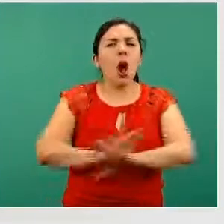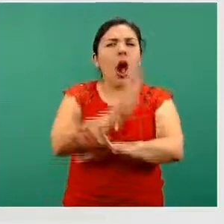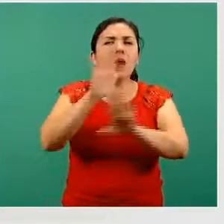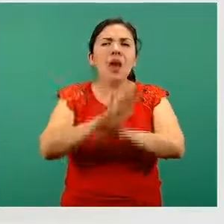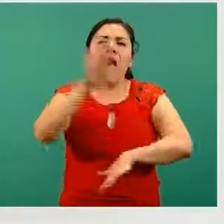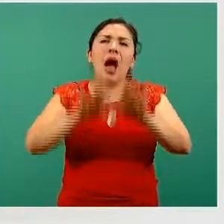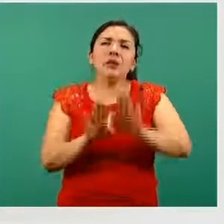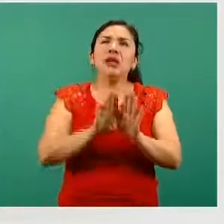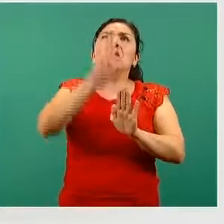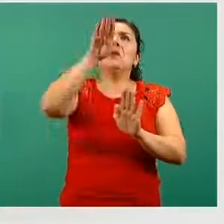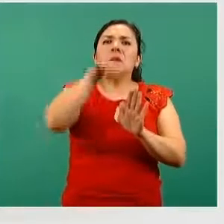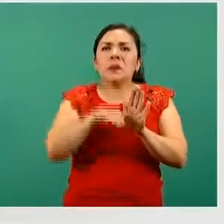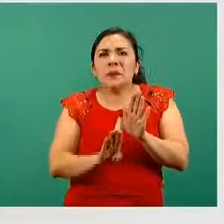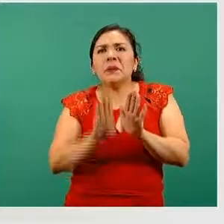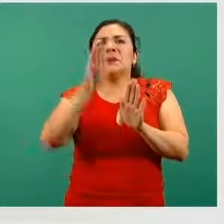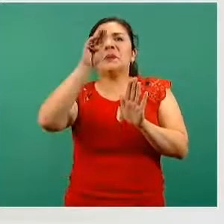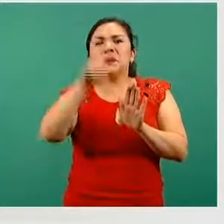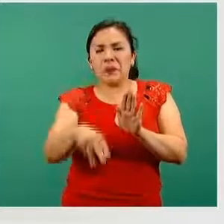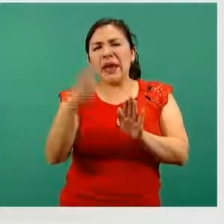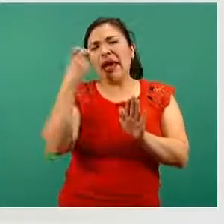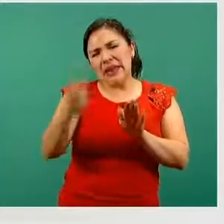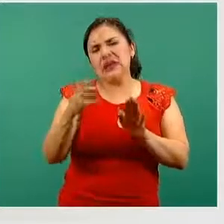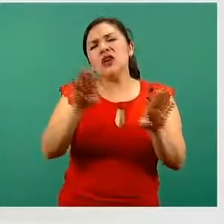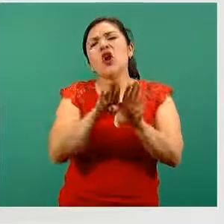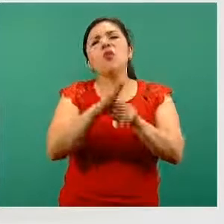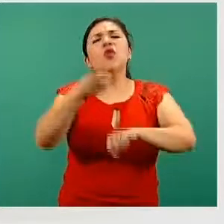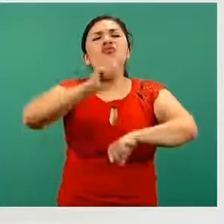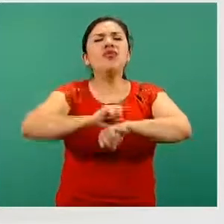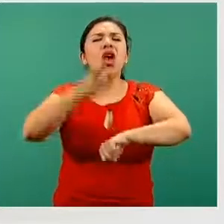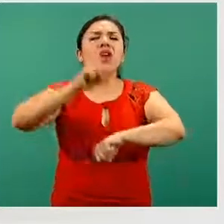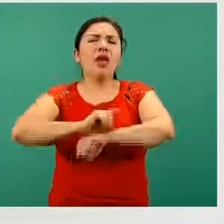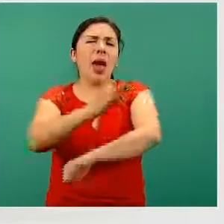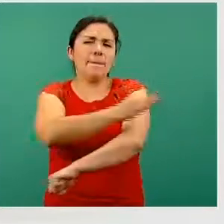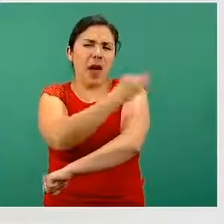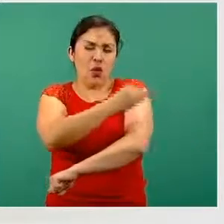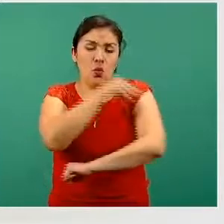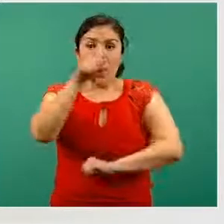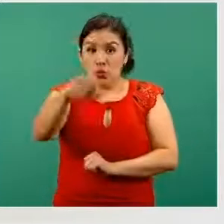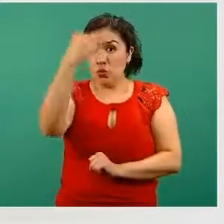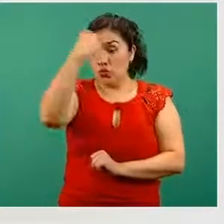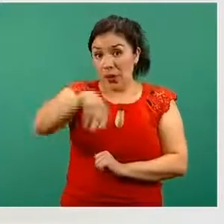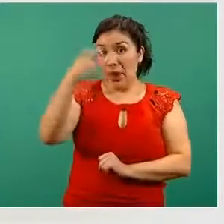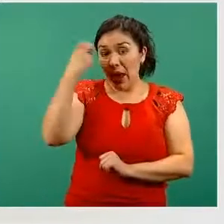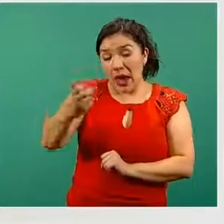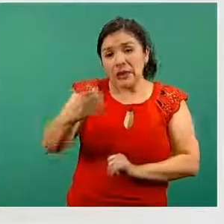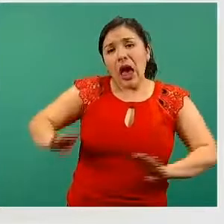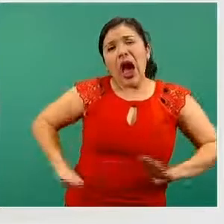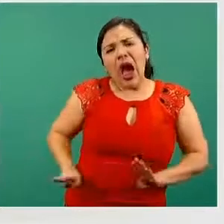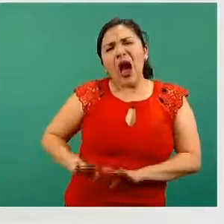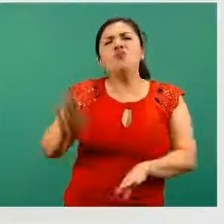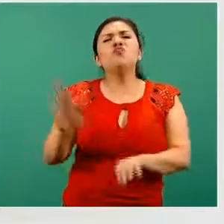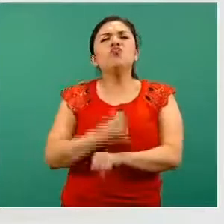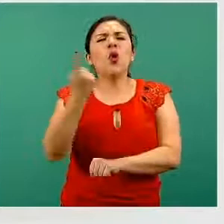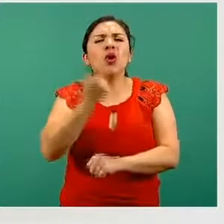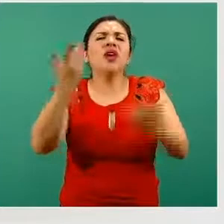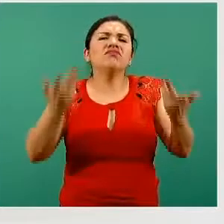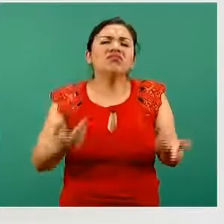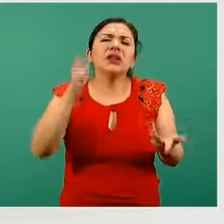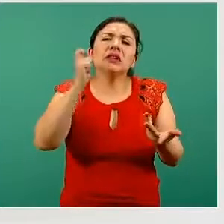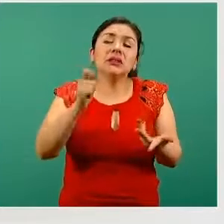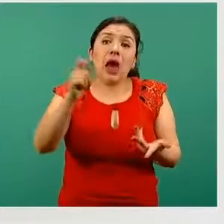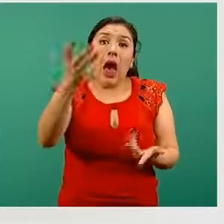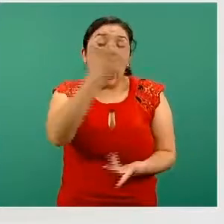y bajadas en función de las dosis diarias aplicadas. Y sabemos que esto obviamente responde en su momento a